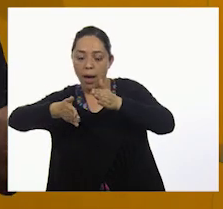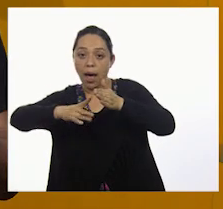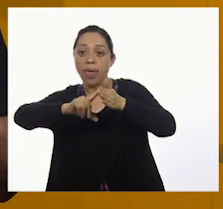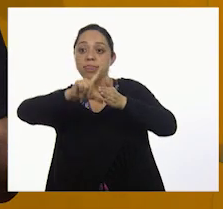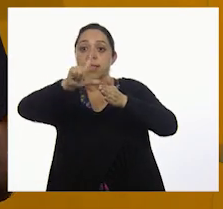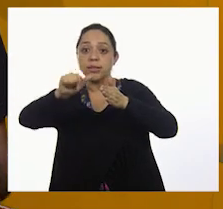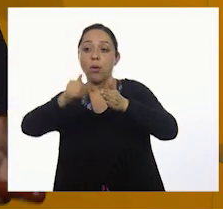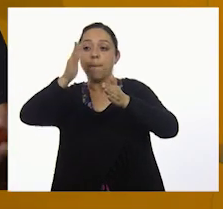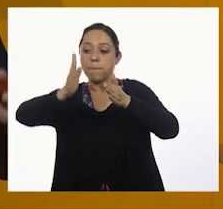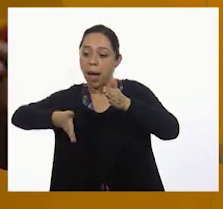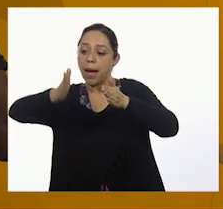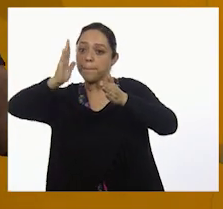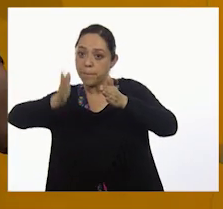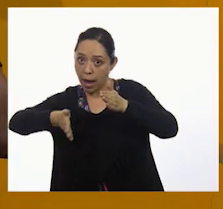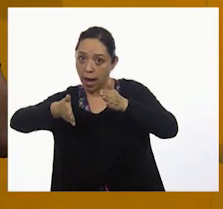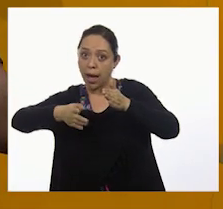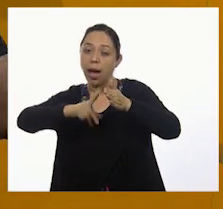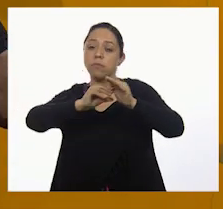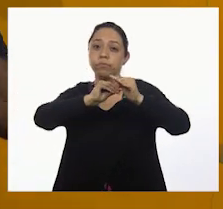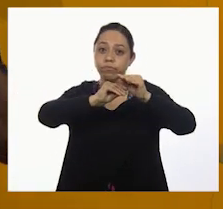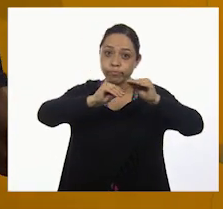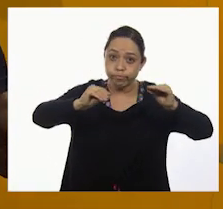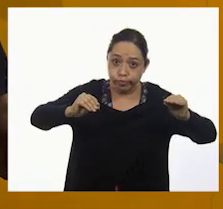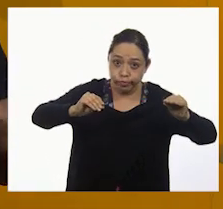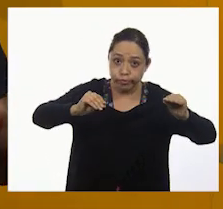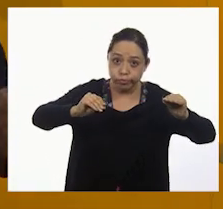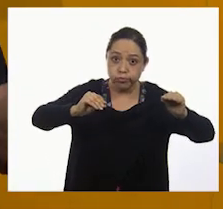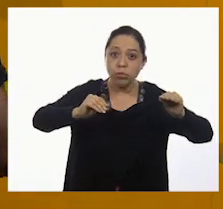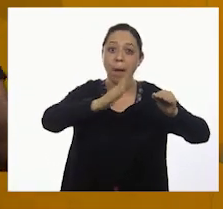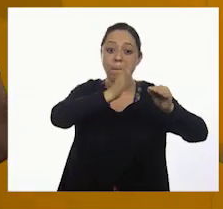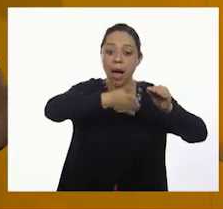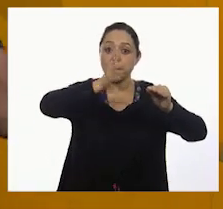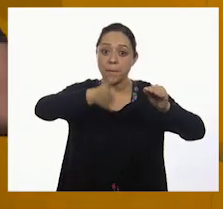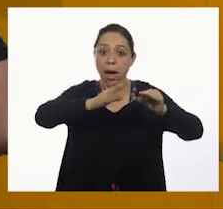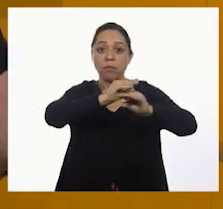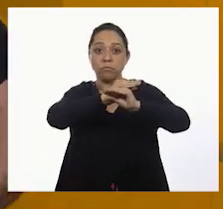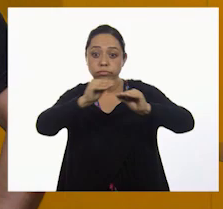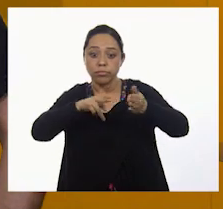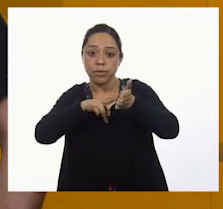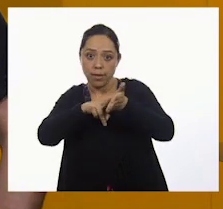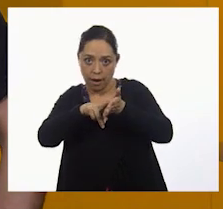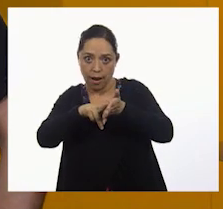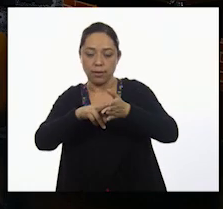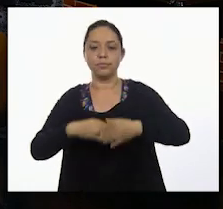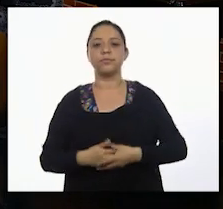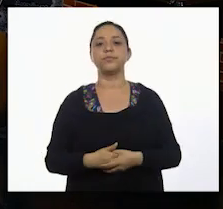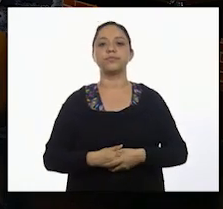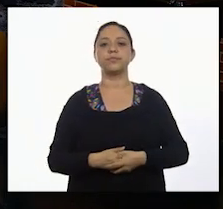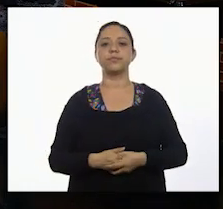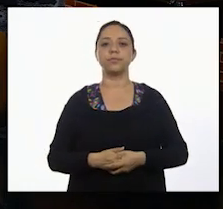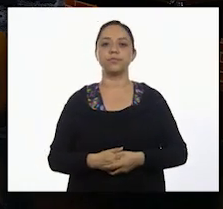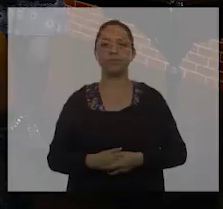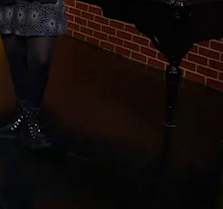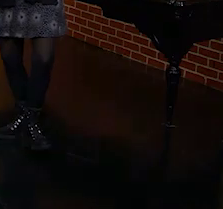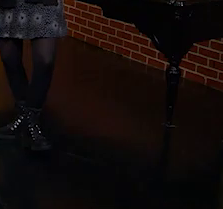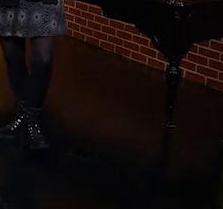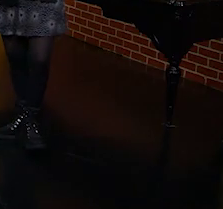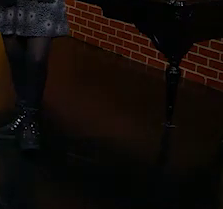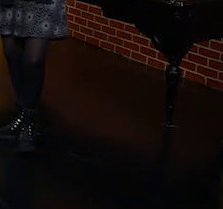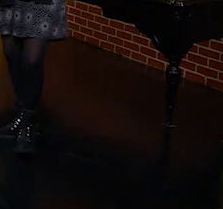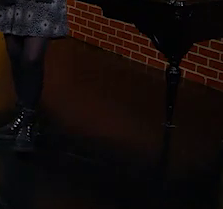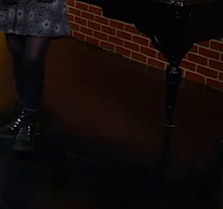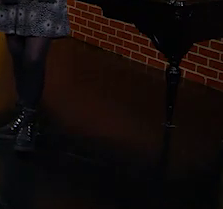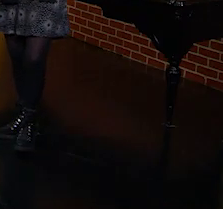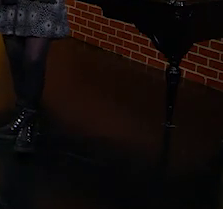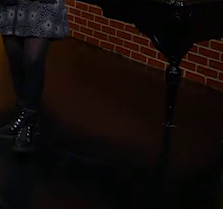2 corcheas, silencio de corchea, corchea, negra y silencio de negra. 1,